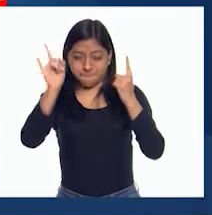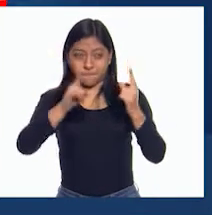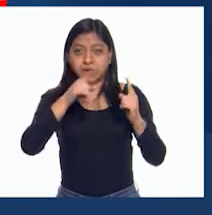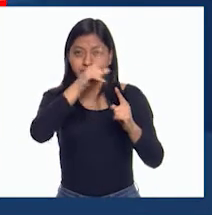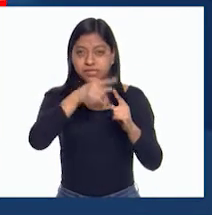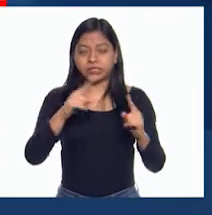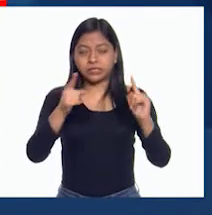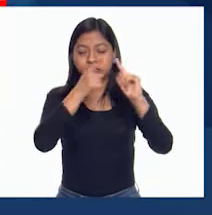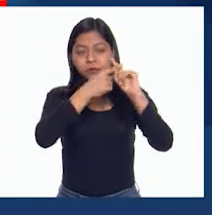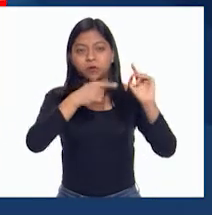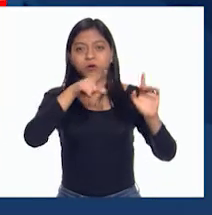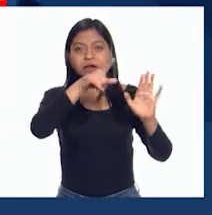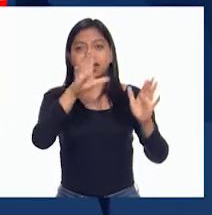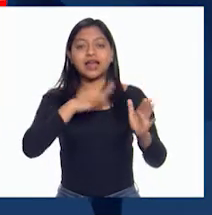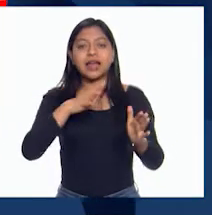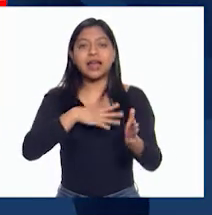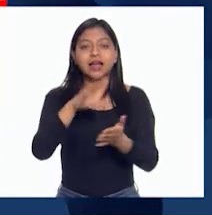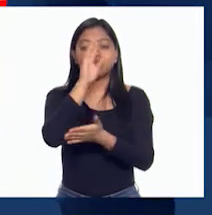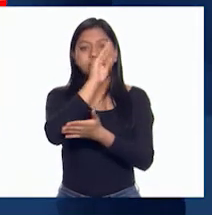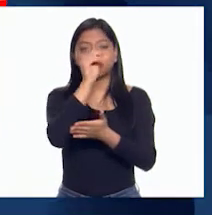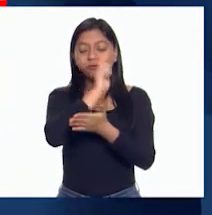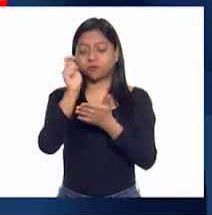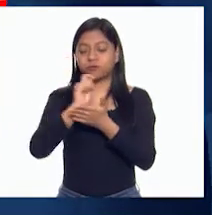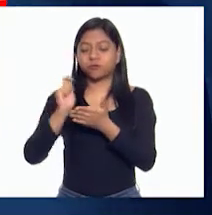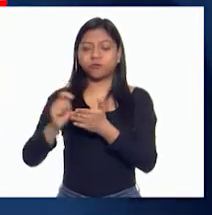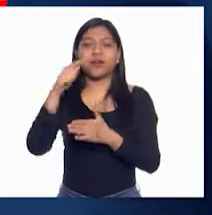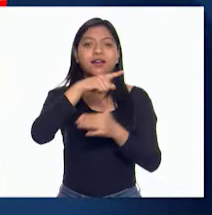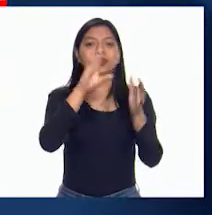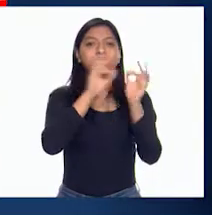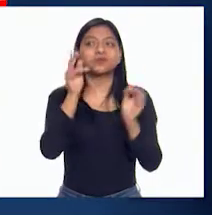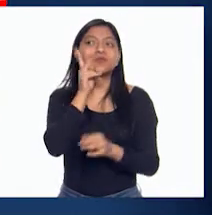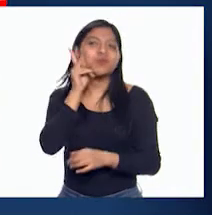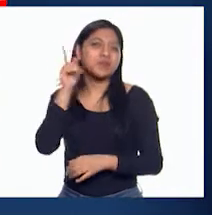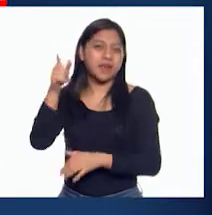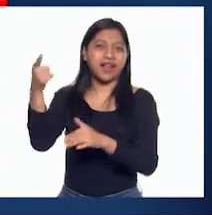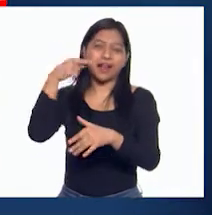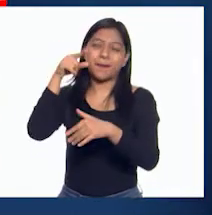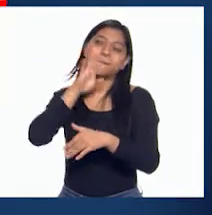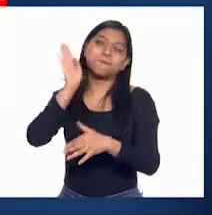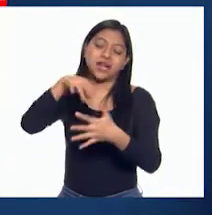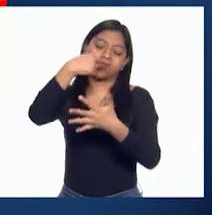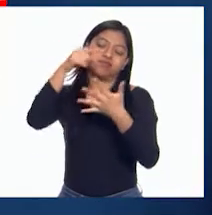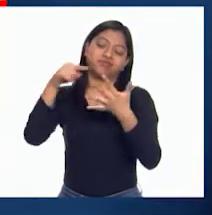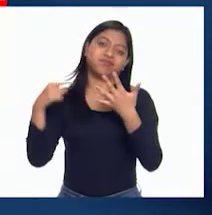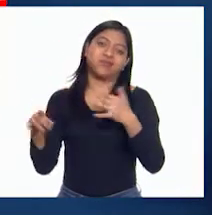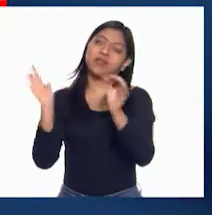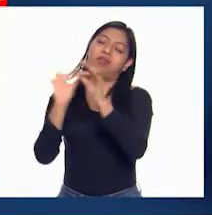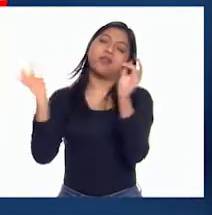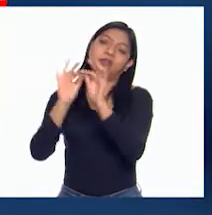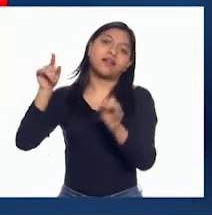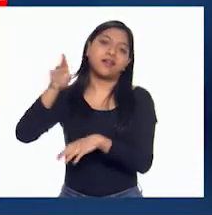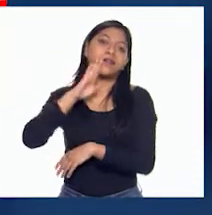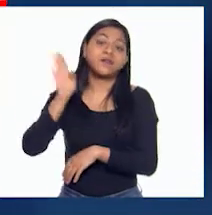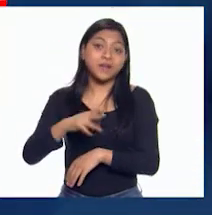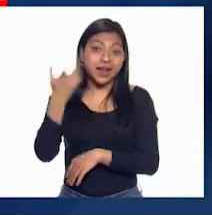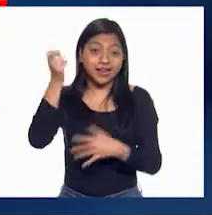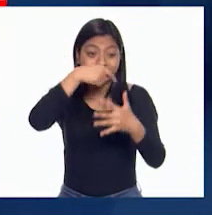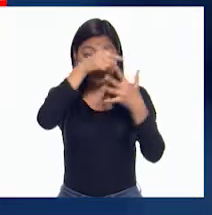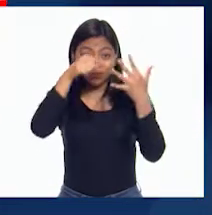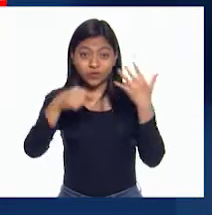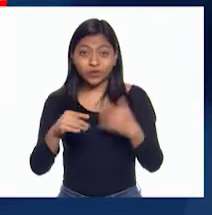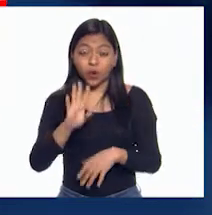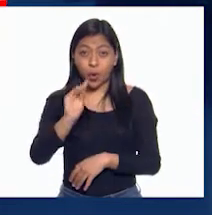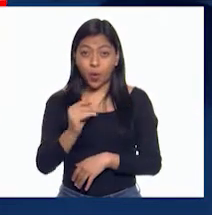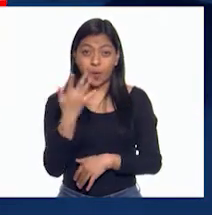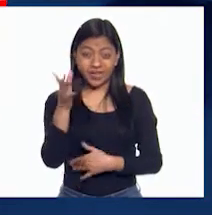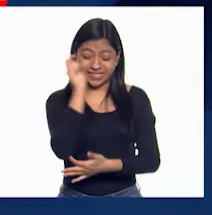un escrito con 95 tesis en las que criticaba al Papa y la venta de indulgencias. Estas 95 tesis fueron